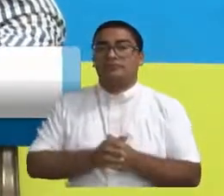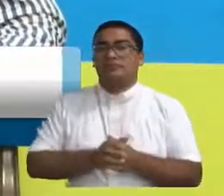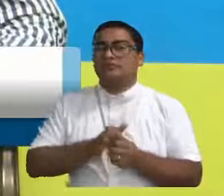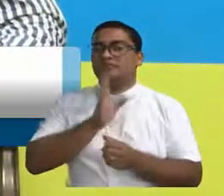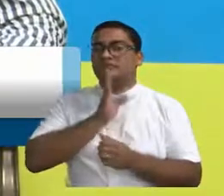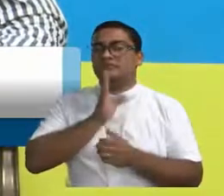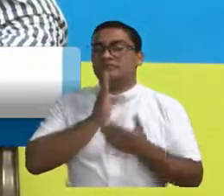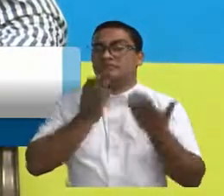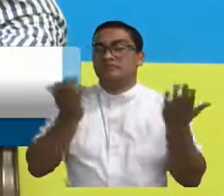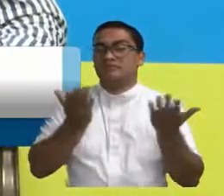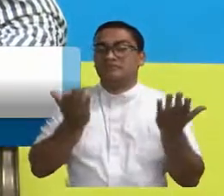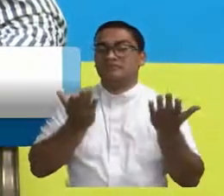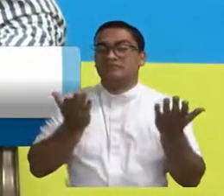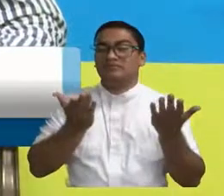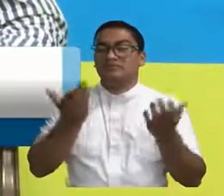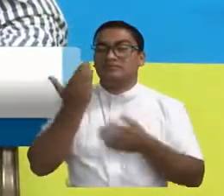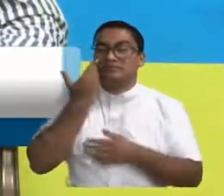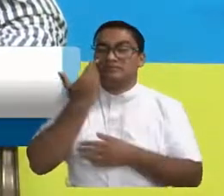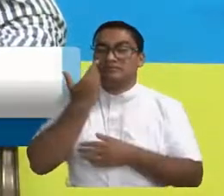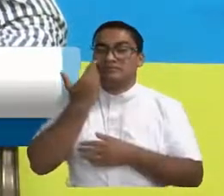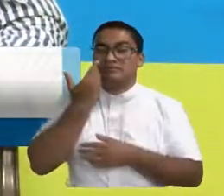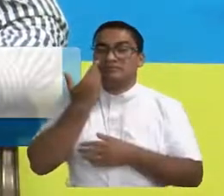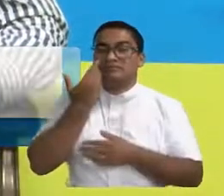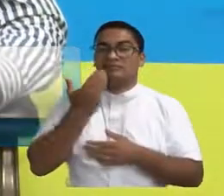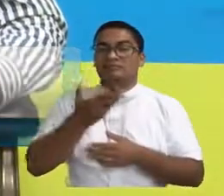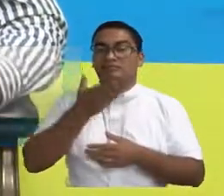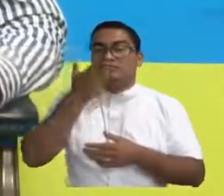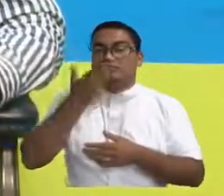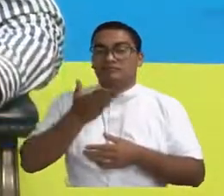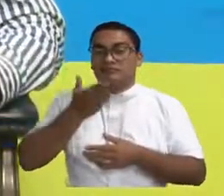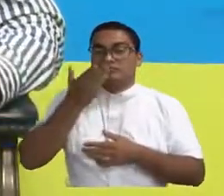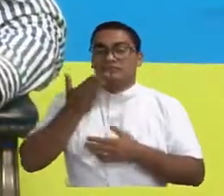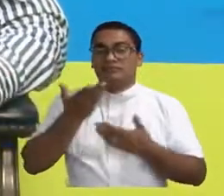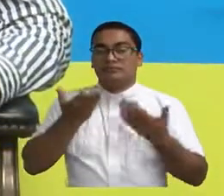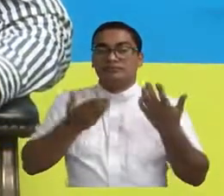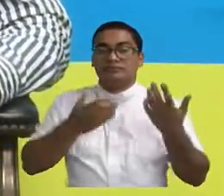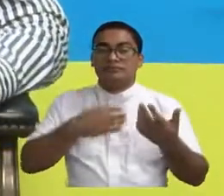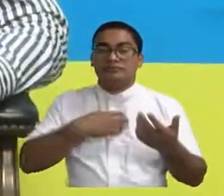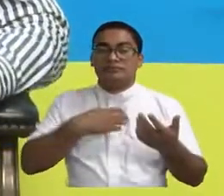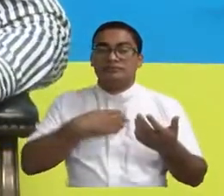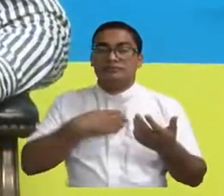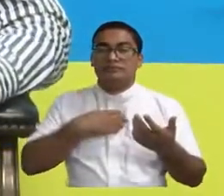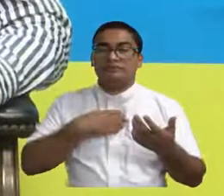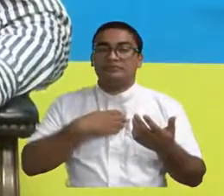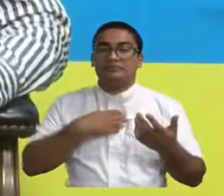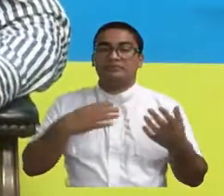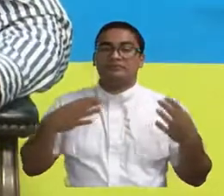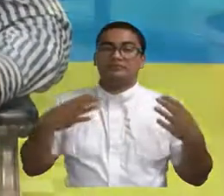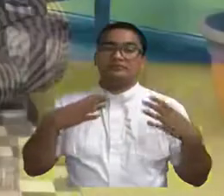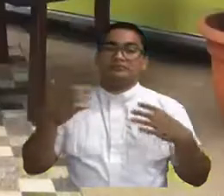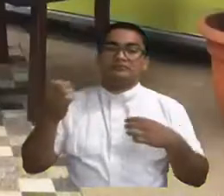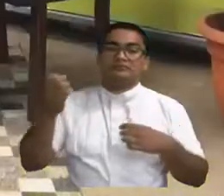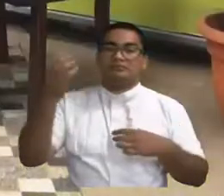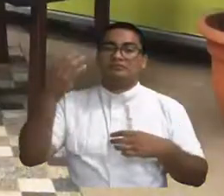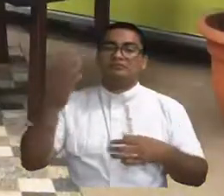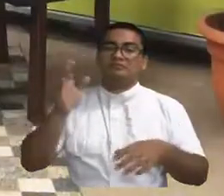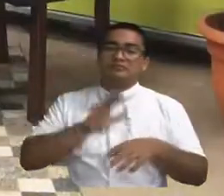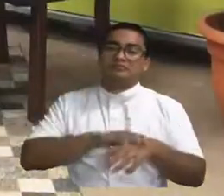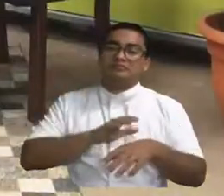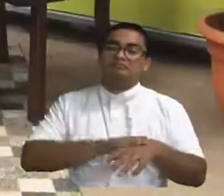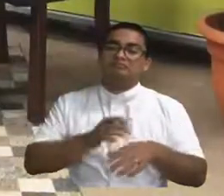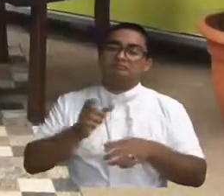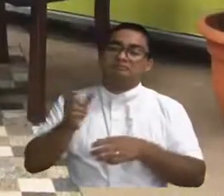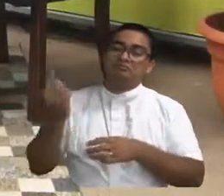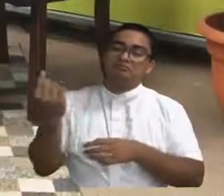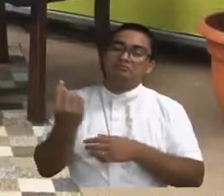hablando sobre la prevención de las enfermedades respiratorias propias de la temporada de verano. Tenemos como invitada a la doctora